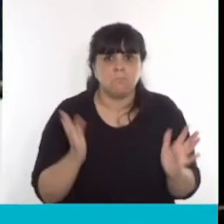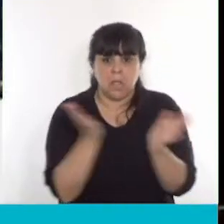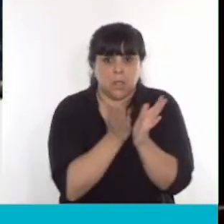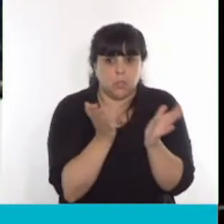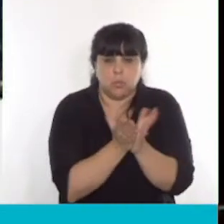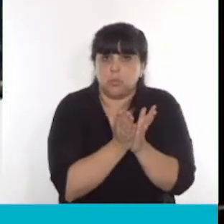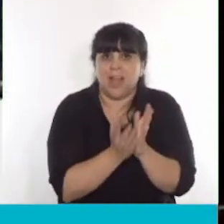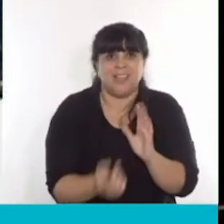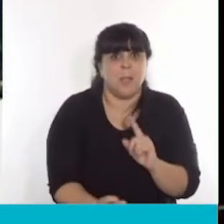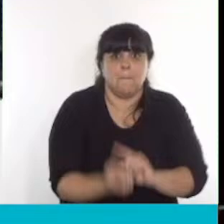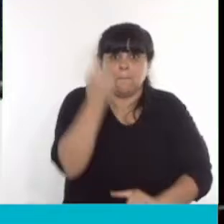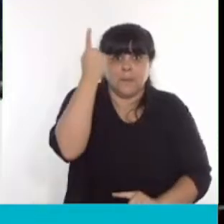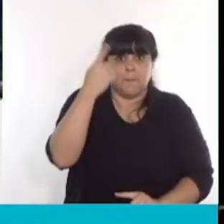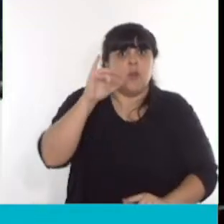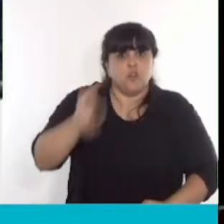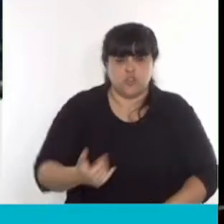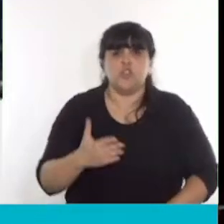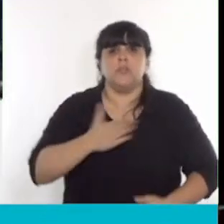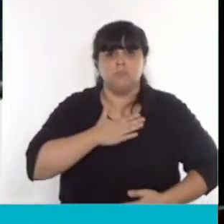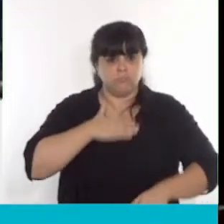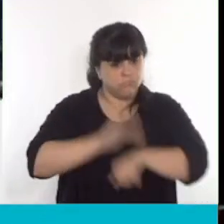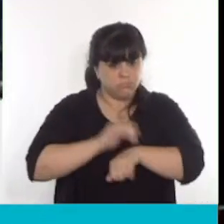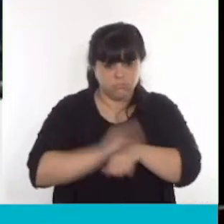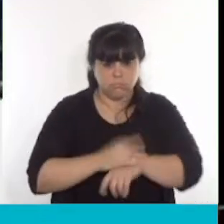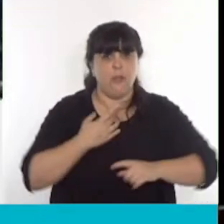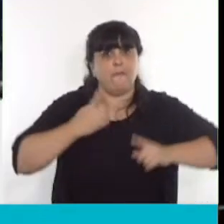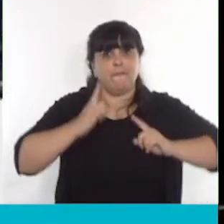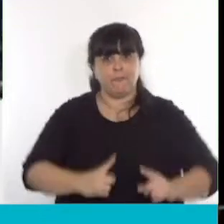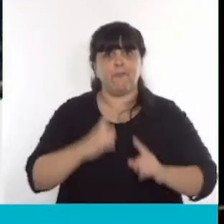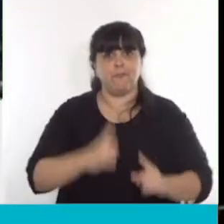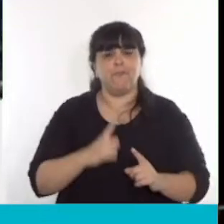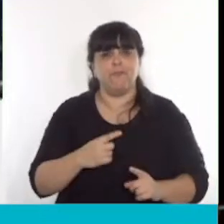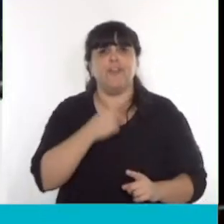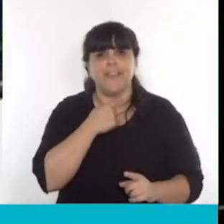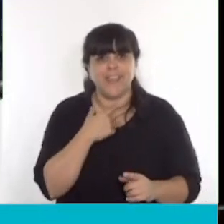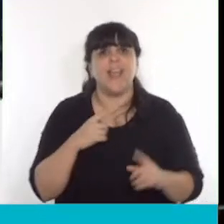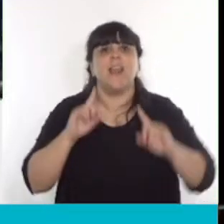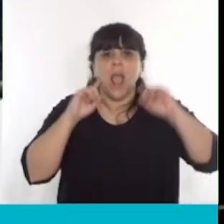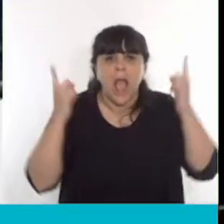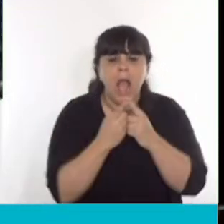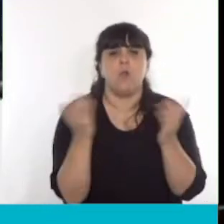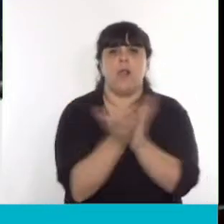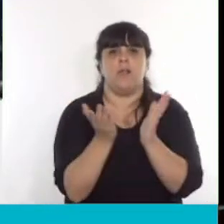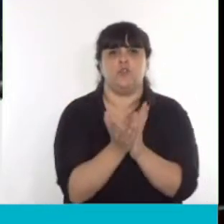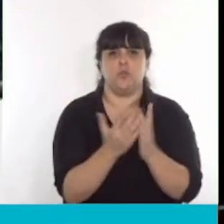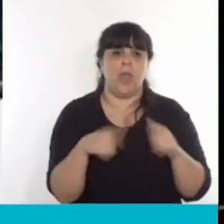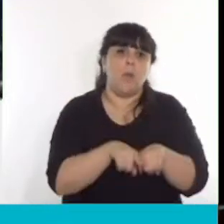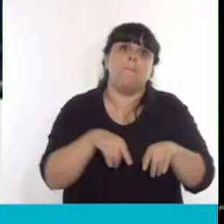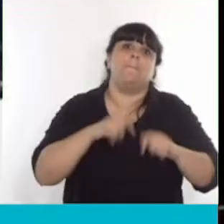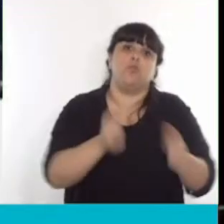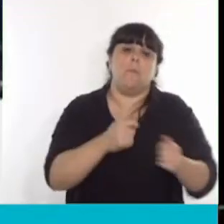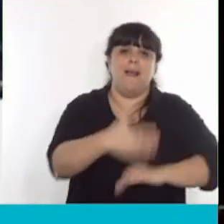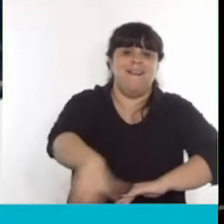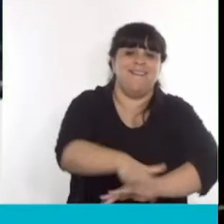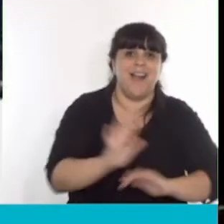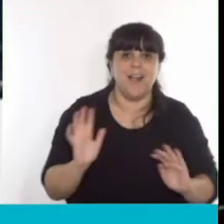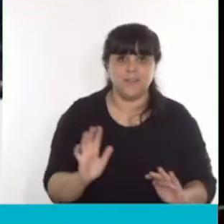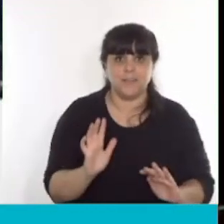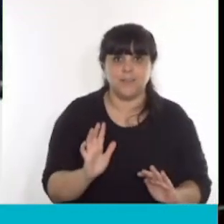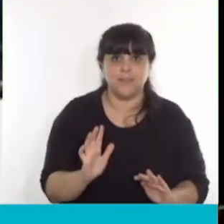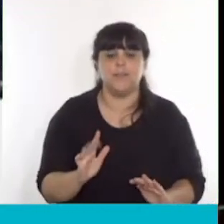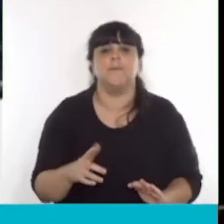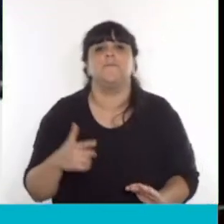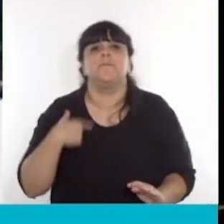primeros comprometidos en la permanencia y el egreso de las aulas. Dijeron también por la prensa que los docentes universitarios